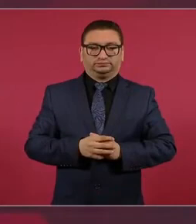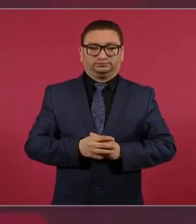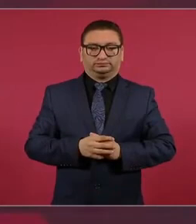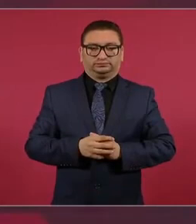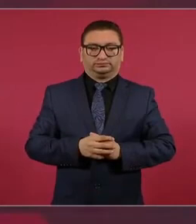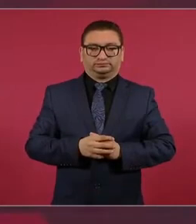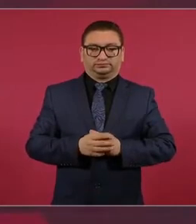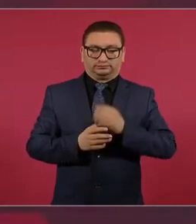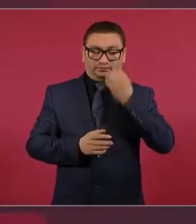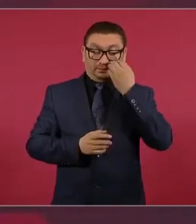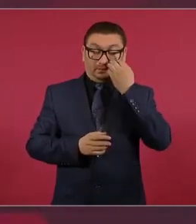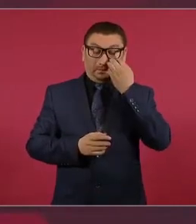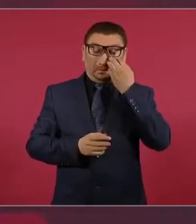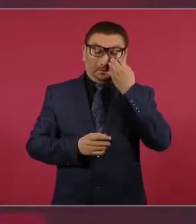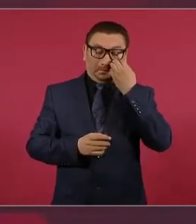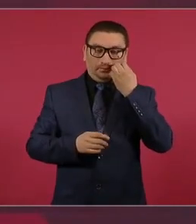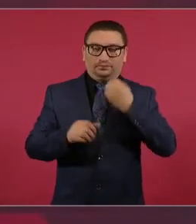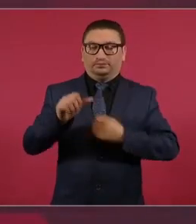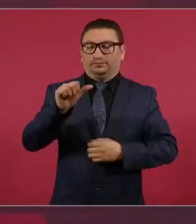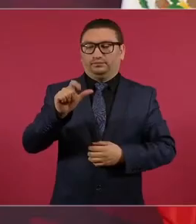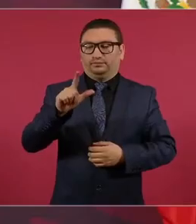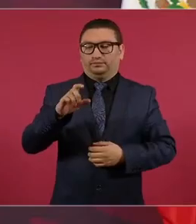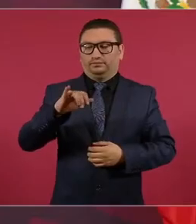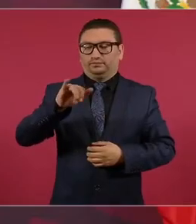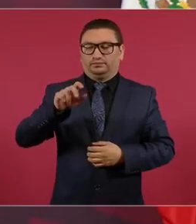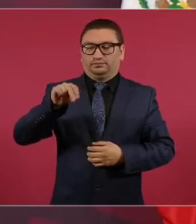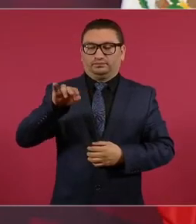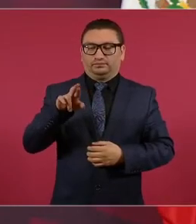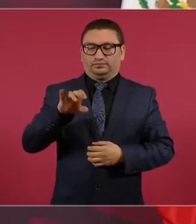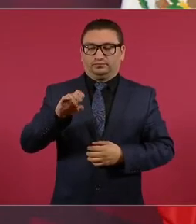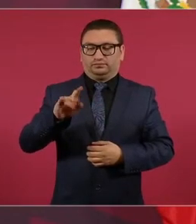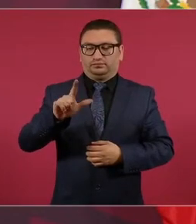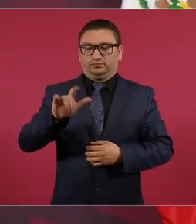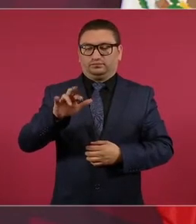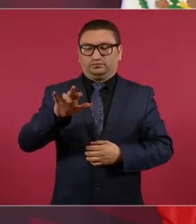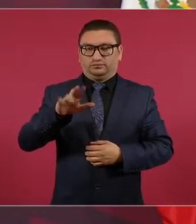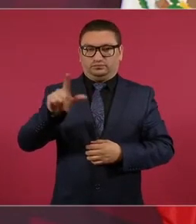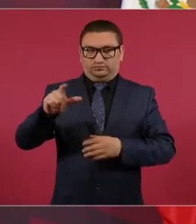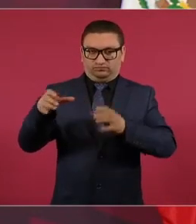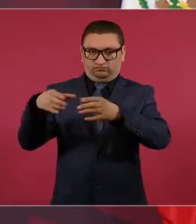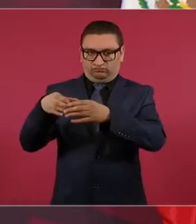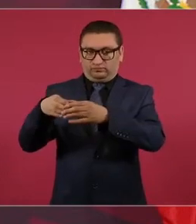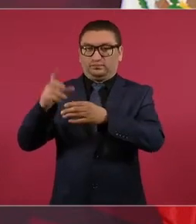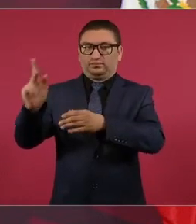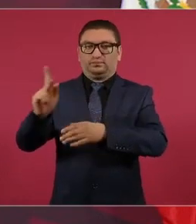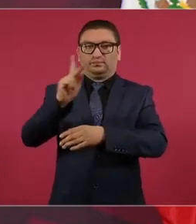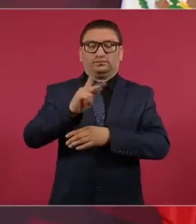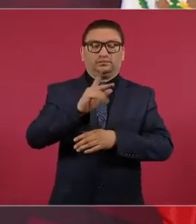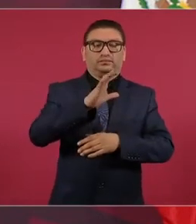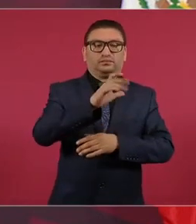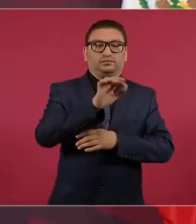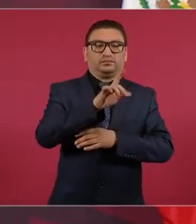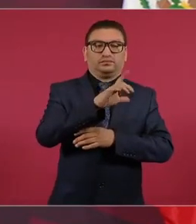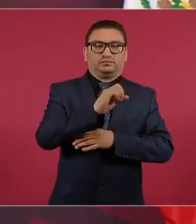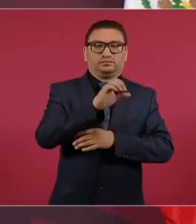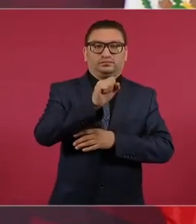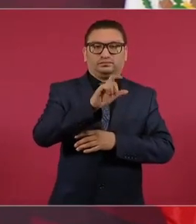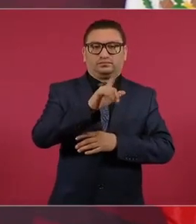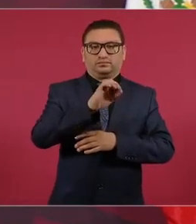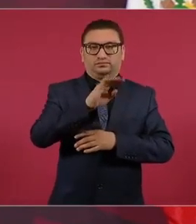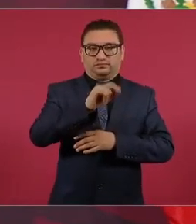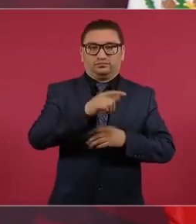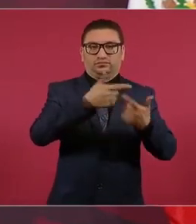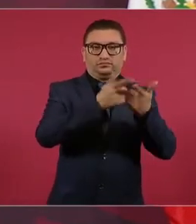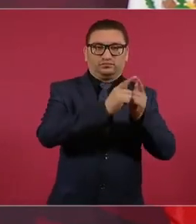Val Alejandro valleres como Carlos esl del grupo Carson